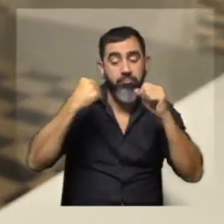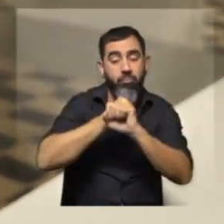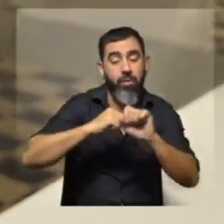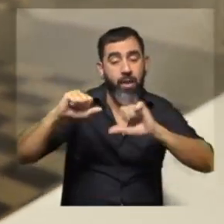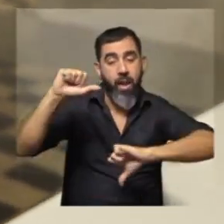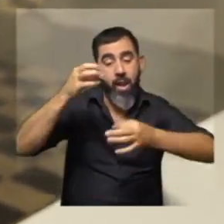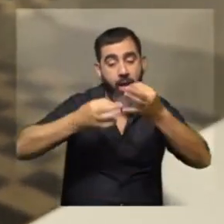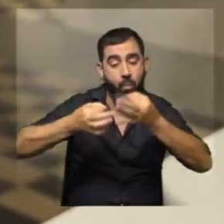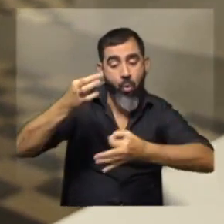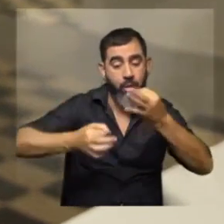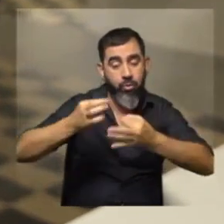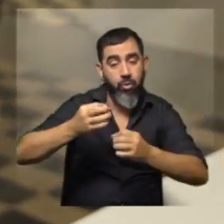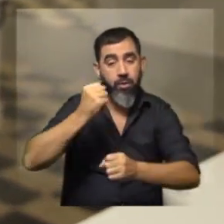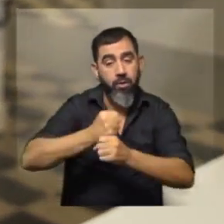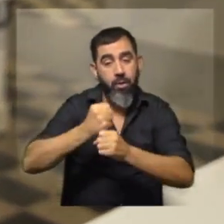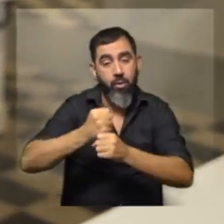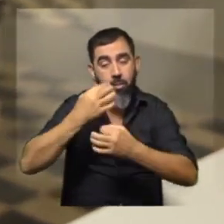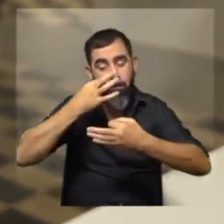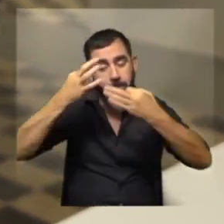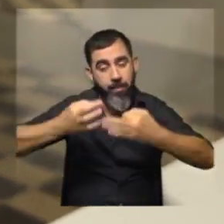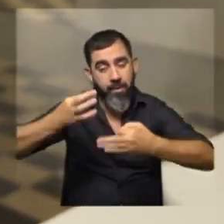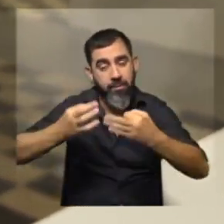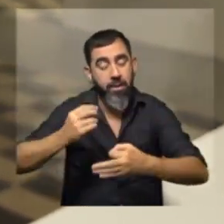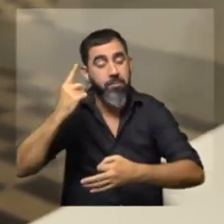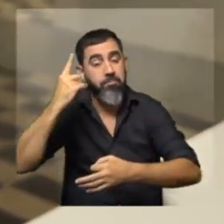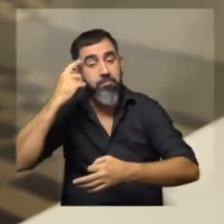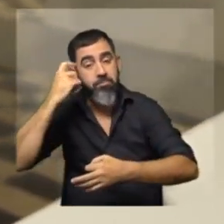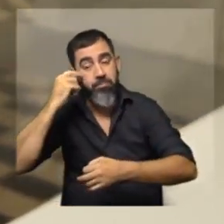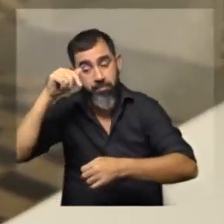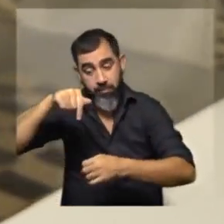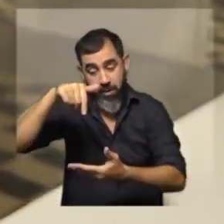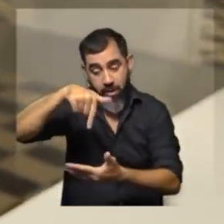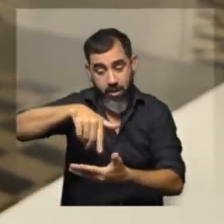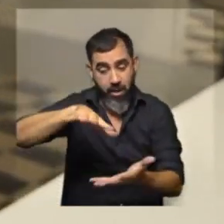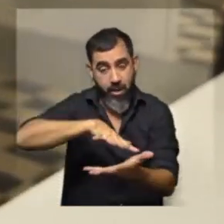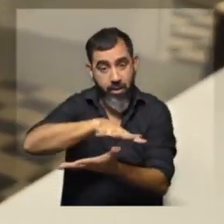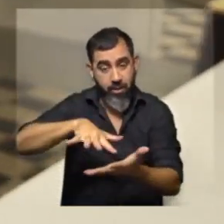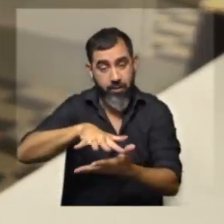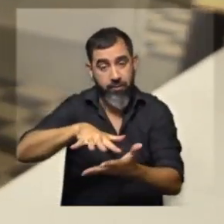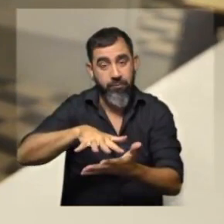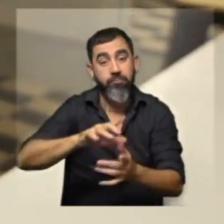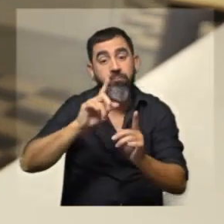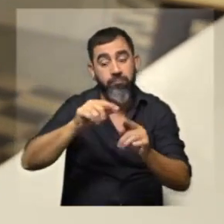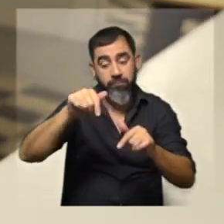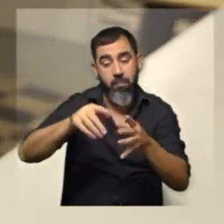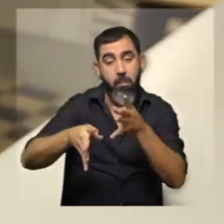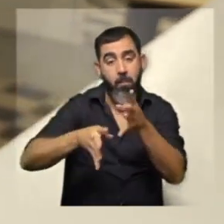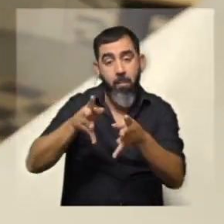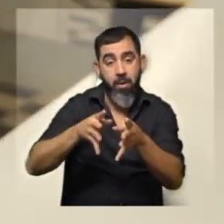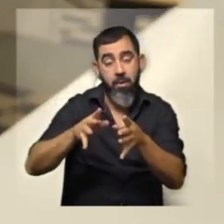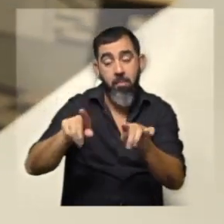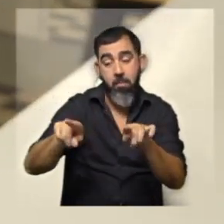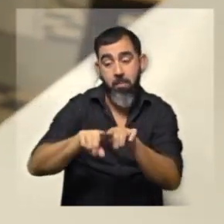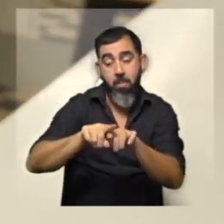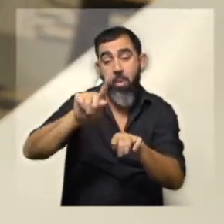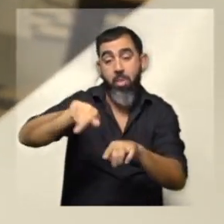laboratorio, que puedan hacer trabajos especiales, trabajos experimentales en este lugar y enfrentarse a equipos como los que luego van